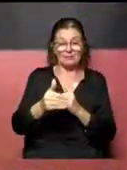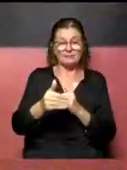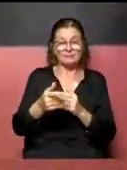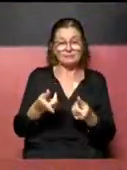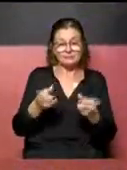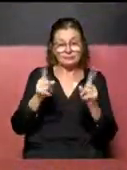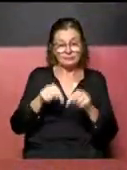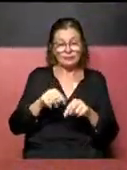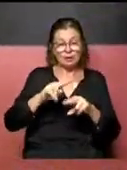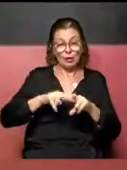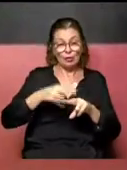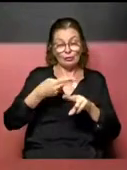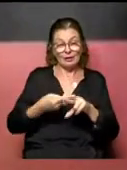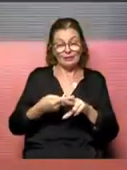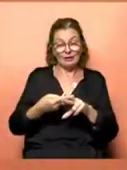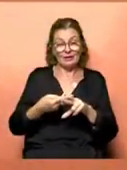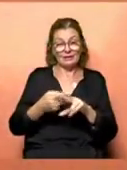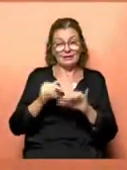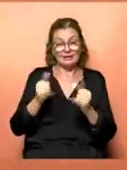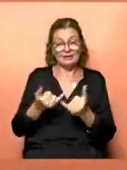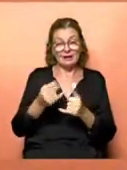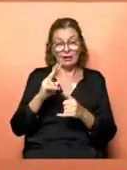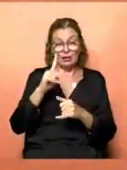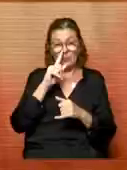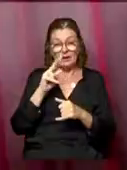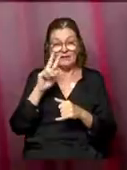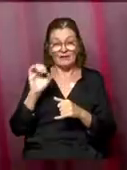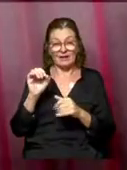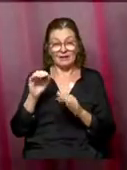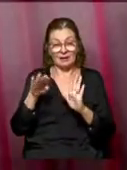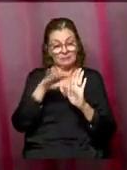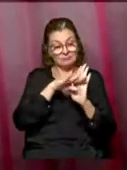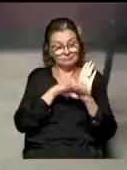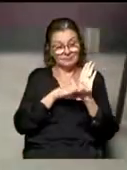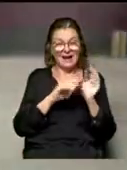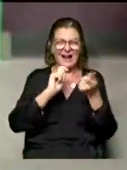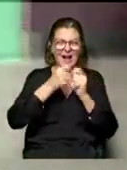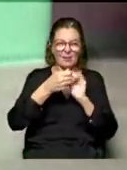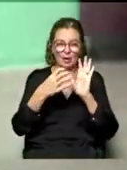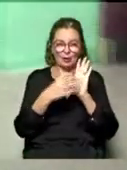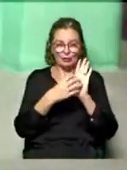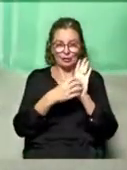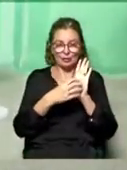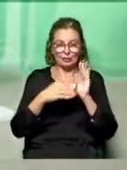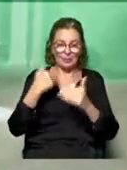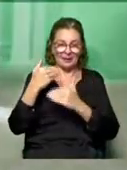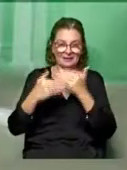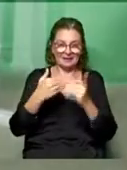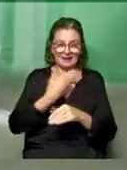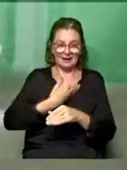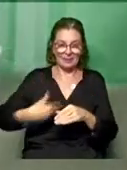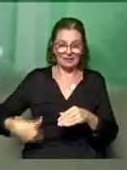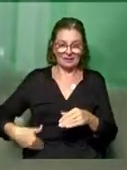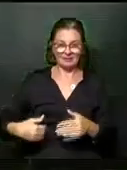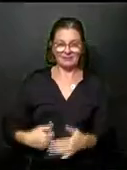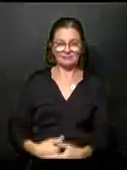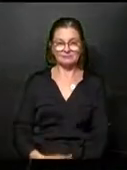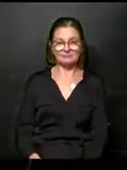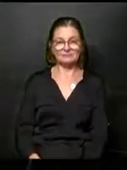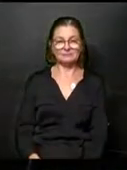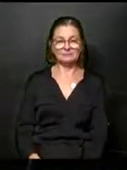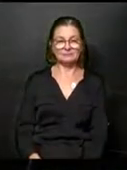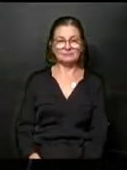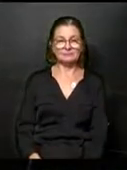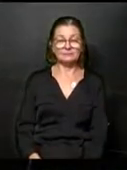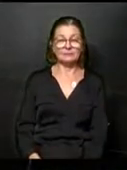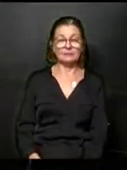a presentarse a la reelección, ya que reformó en 2020 las cláusulas de la Constitución que le impedían seguir en el Kremlin.